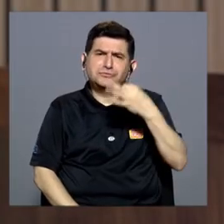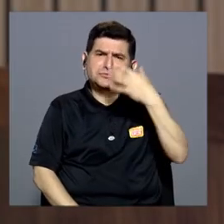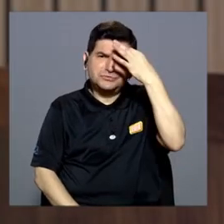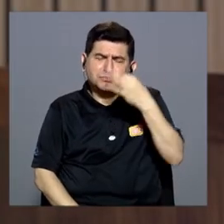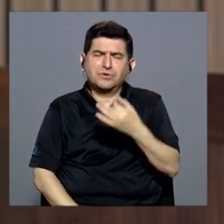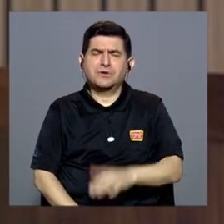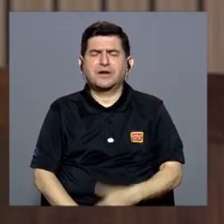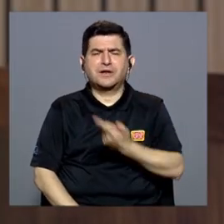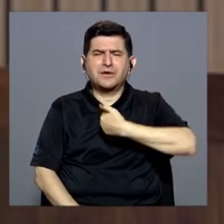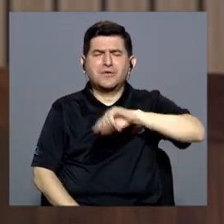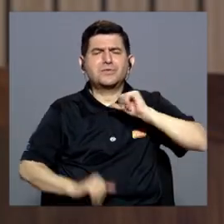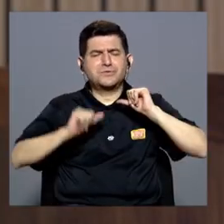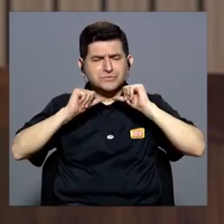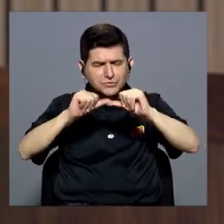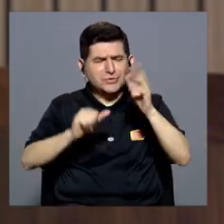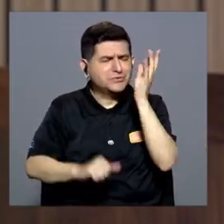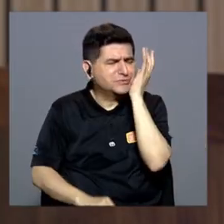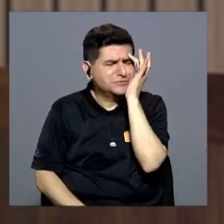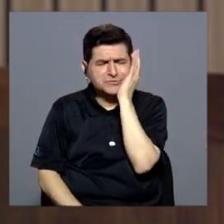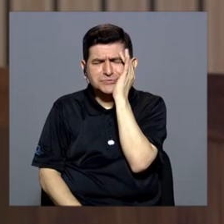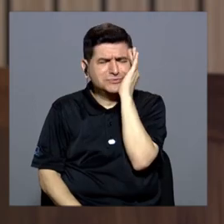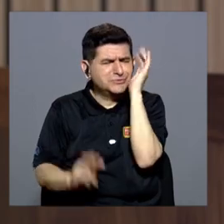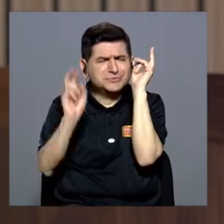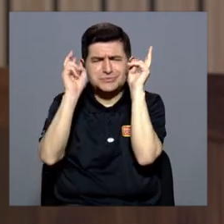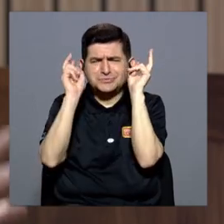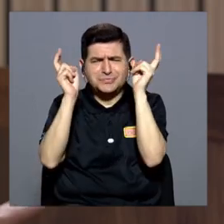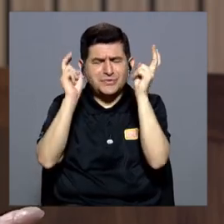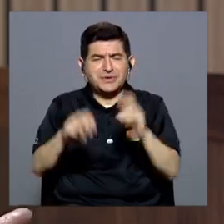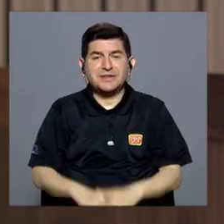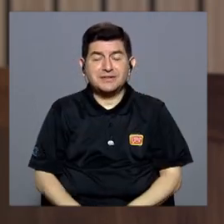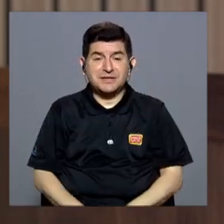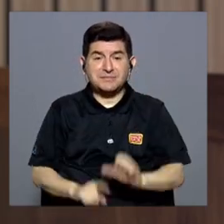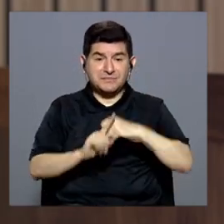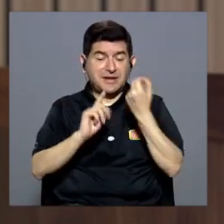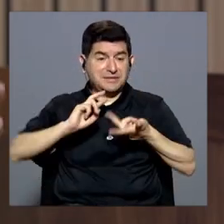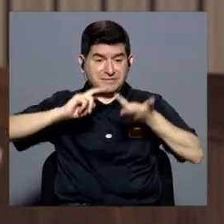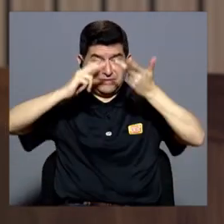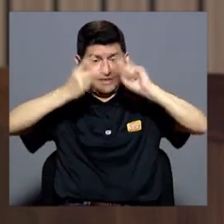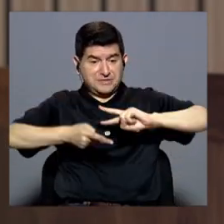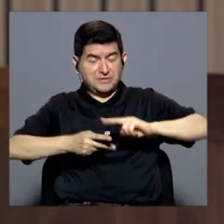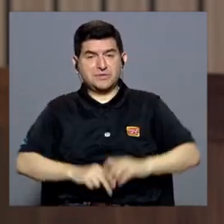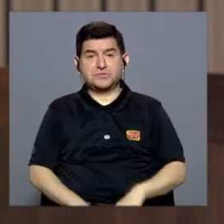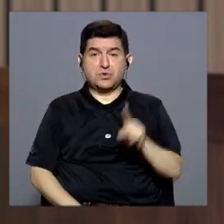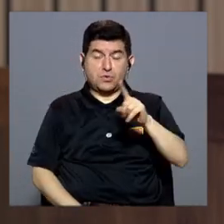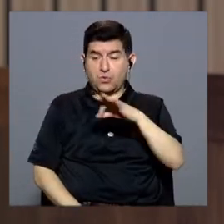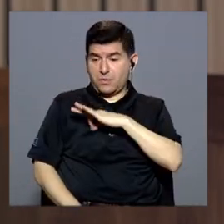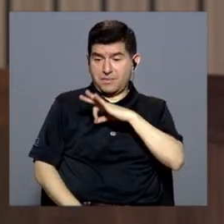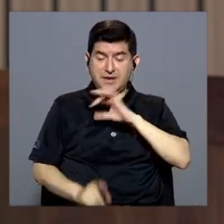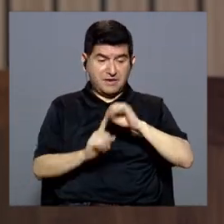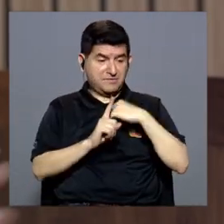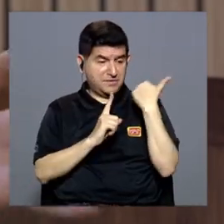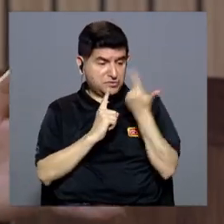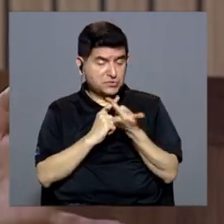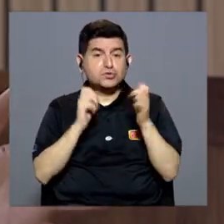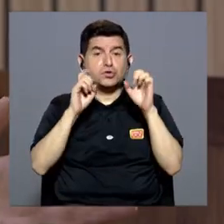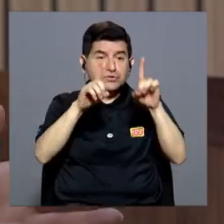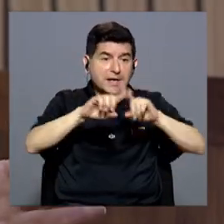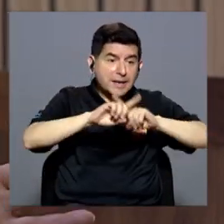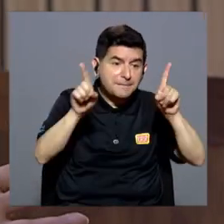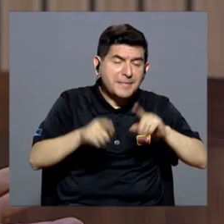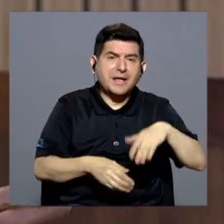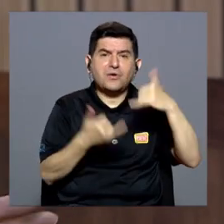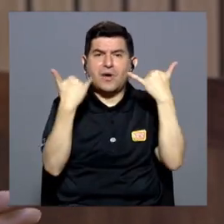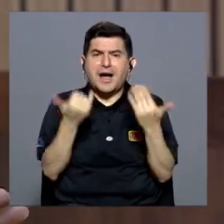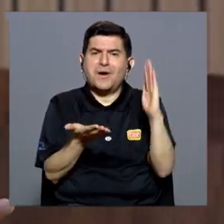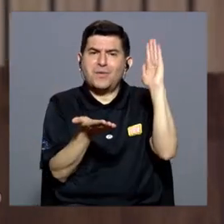estamos permanentemente preocupados por el tema de la gran paradoja. Es un bien social la educación, pero le están